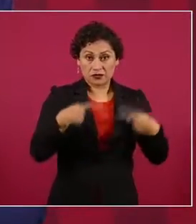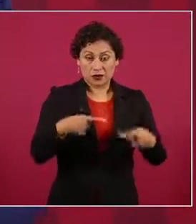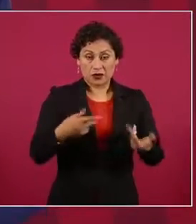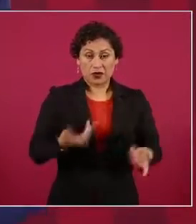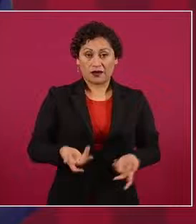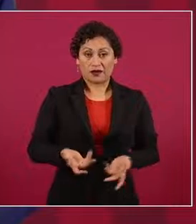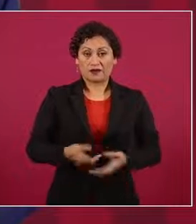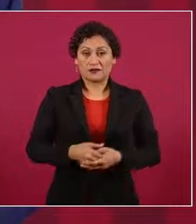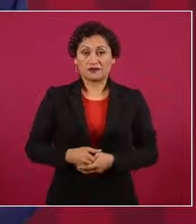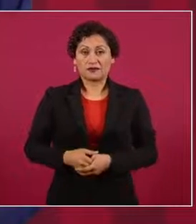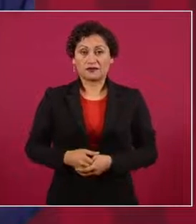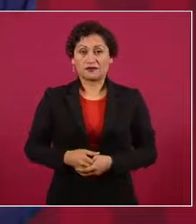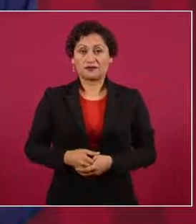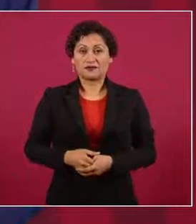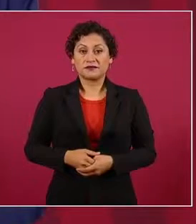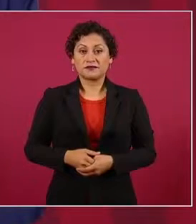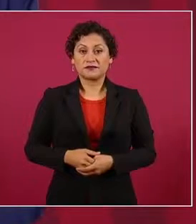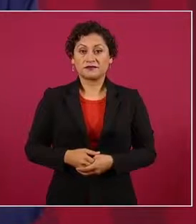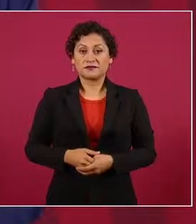son los que